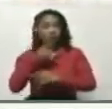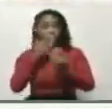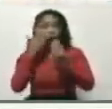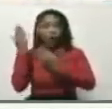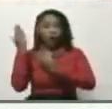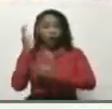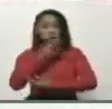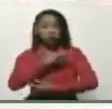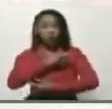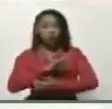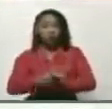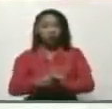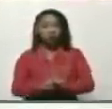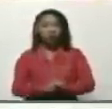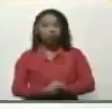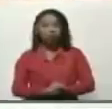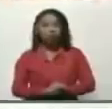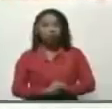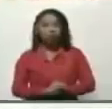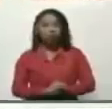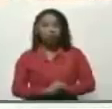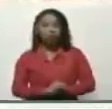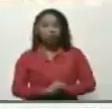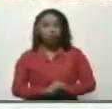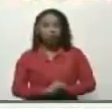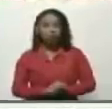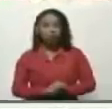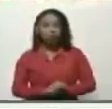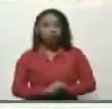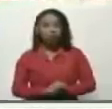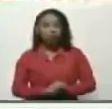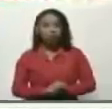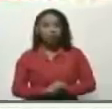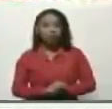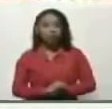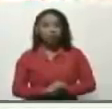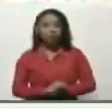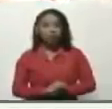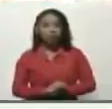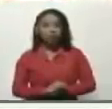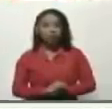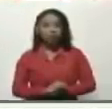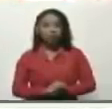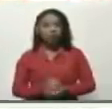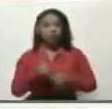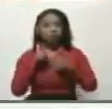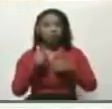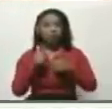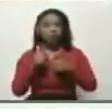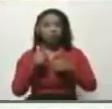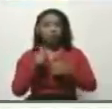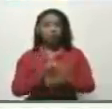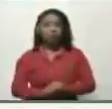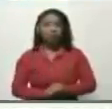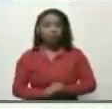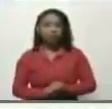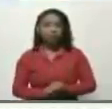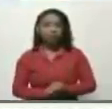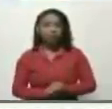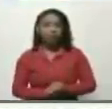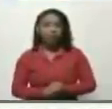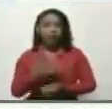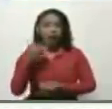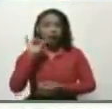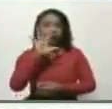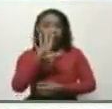está el socialismo. Bien, hay cinco